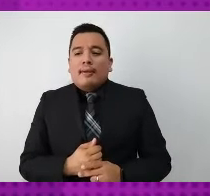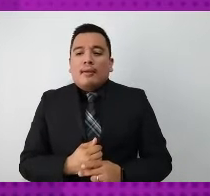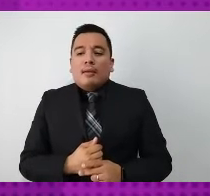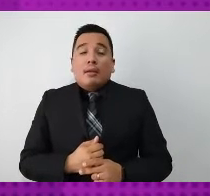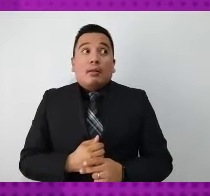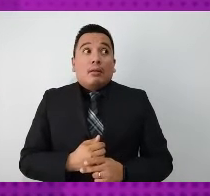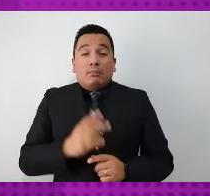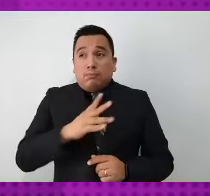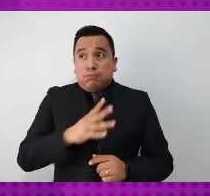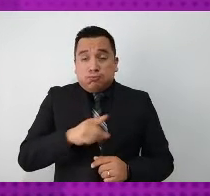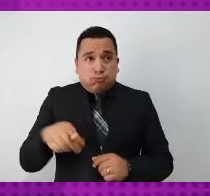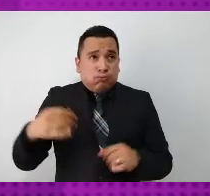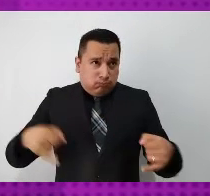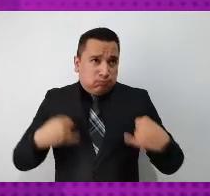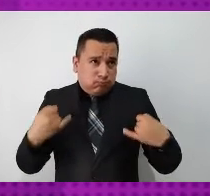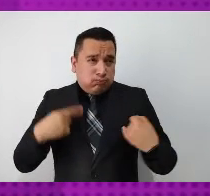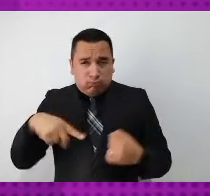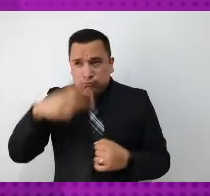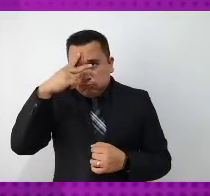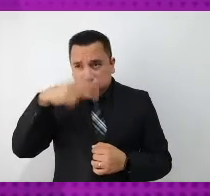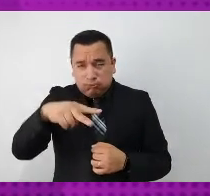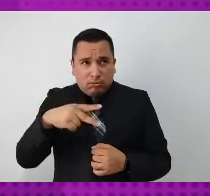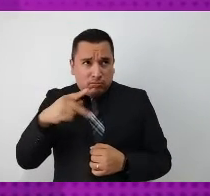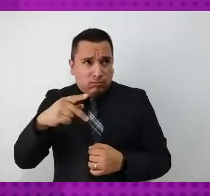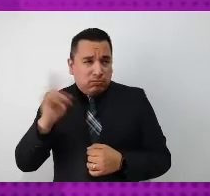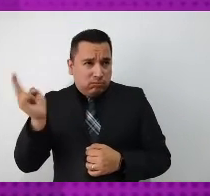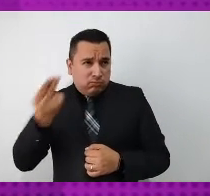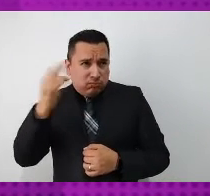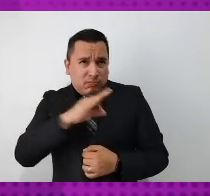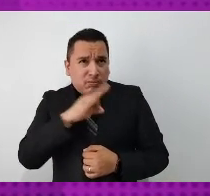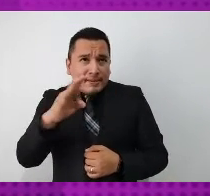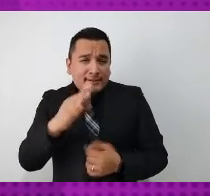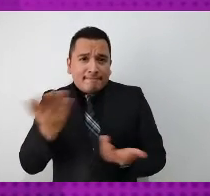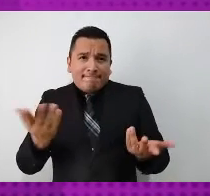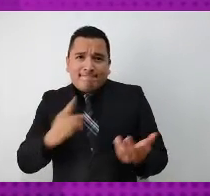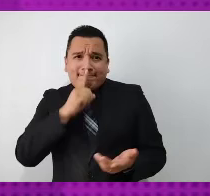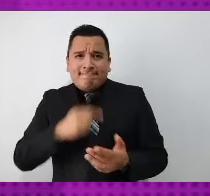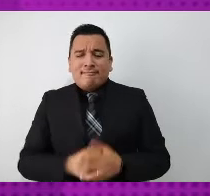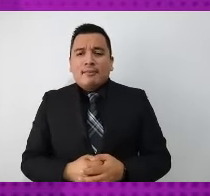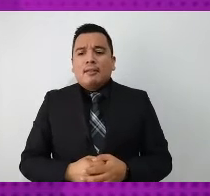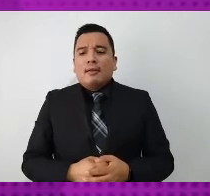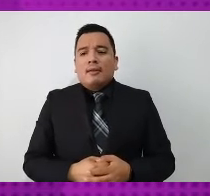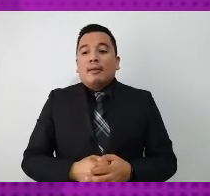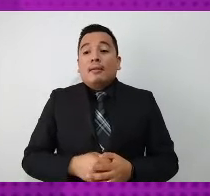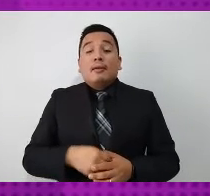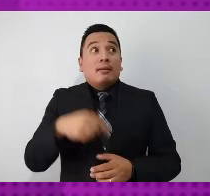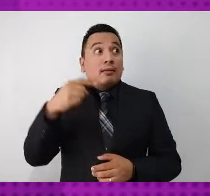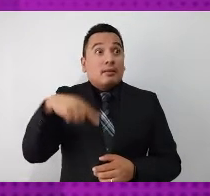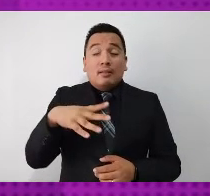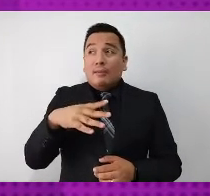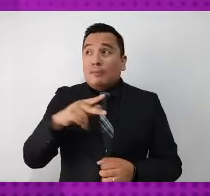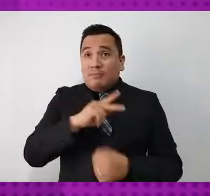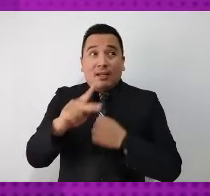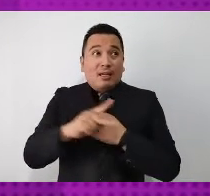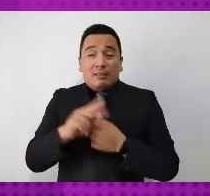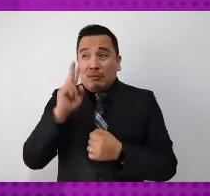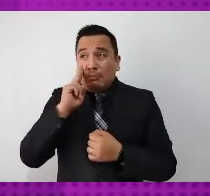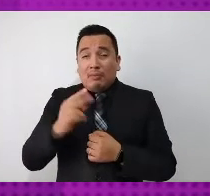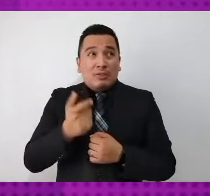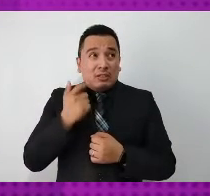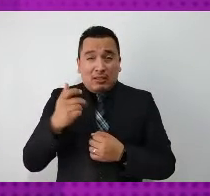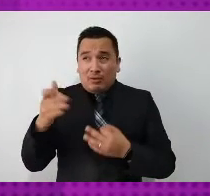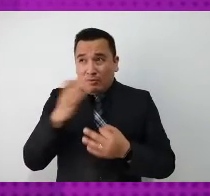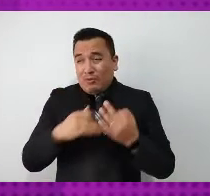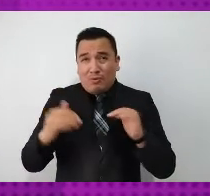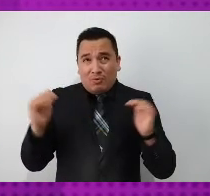jóvenes tienen acceso a una universidad vivimos en un país que lamentablemente tiene mucha desigualdad económica desigualdad